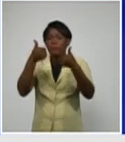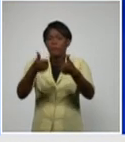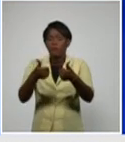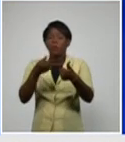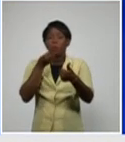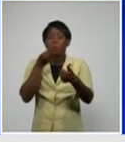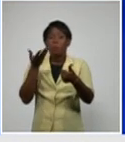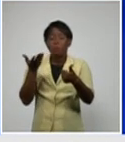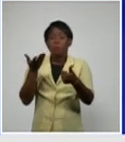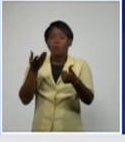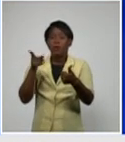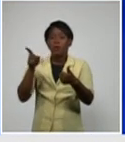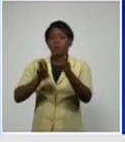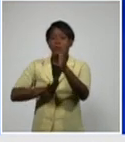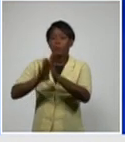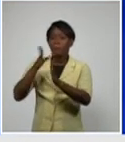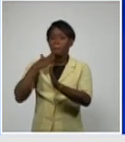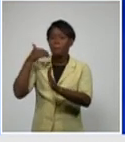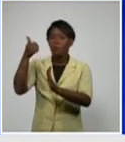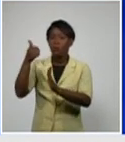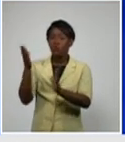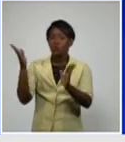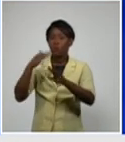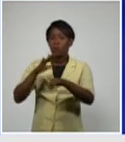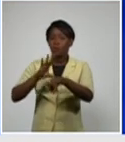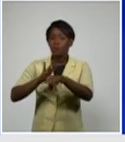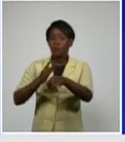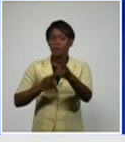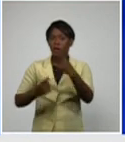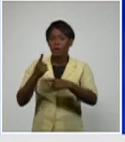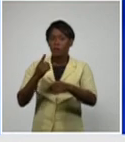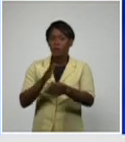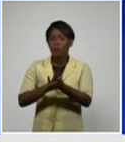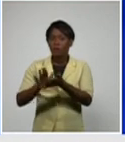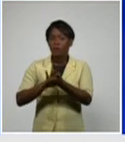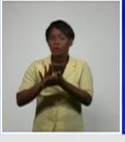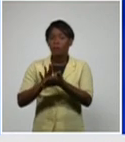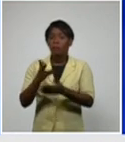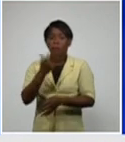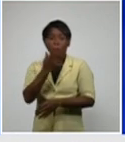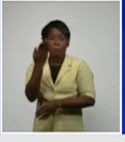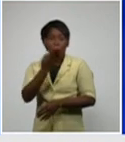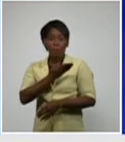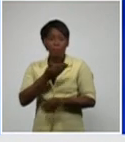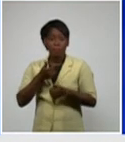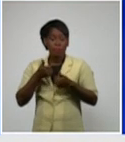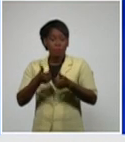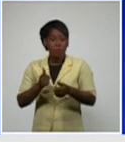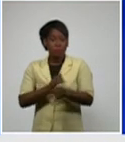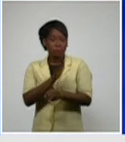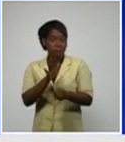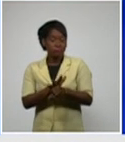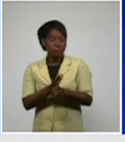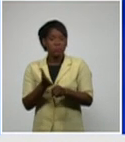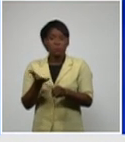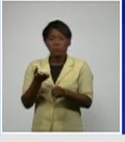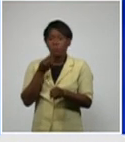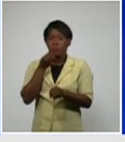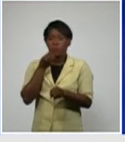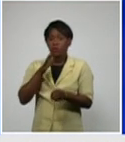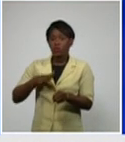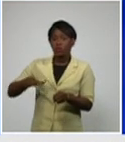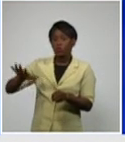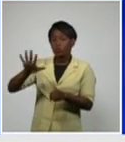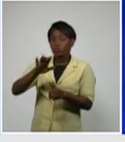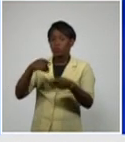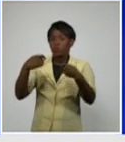provocar grandes reacciones alérgicas o grandes reacciones, eventos adversos, pues indiscutiblemente tiene